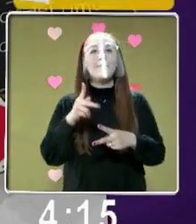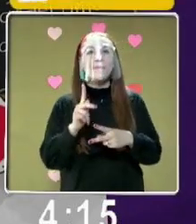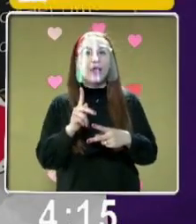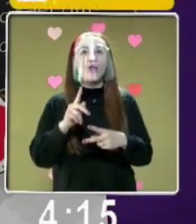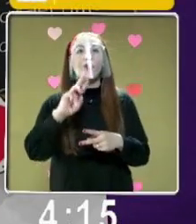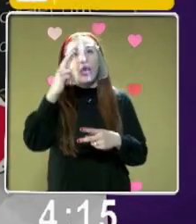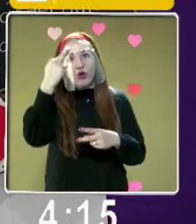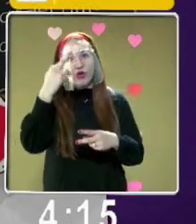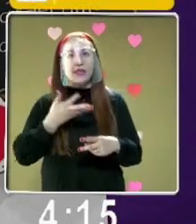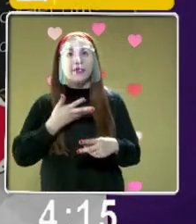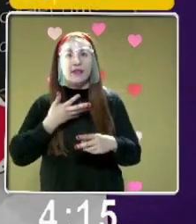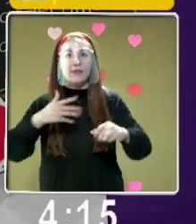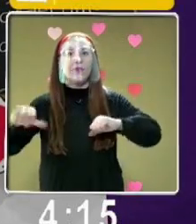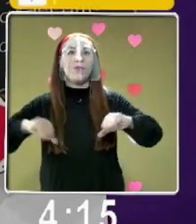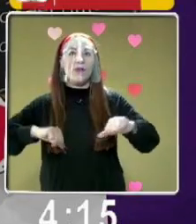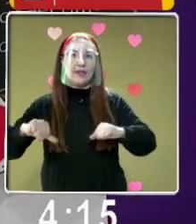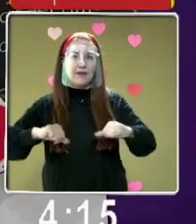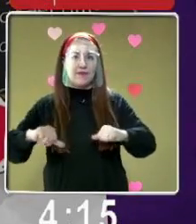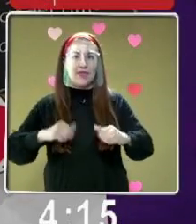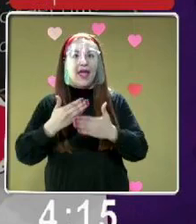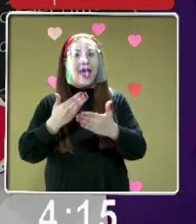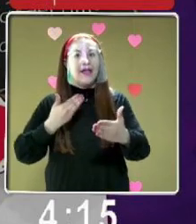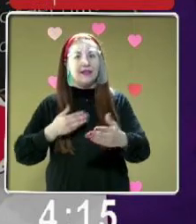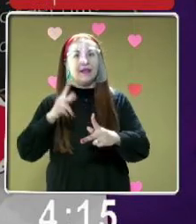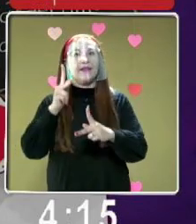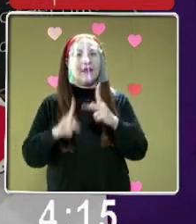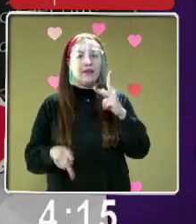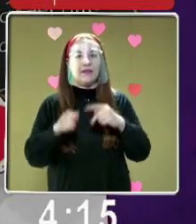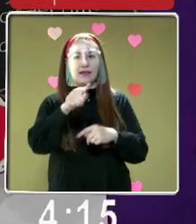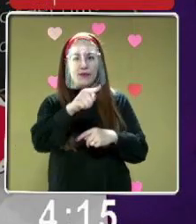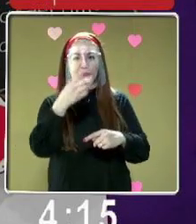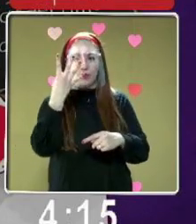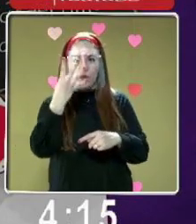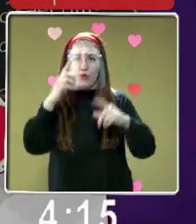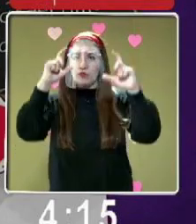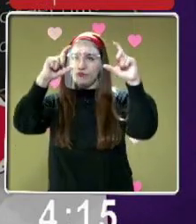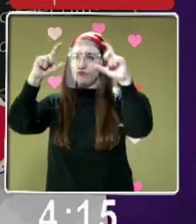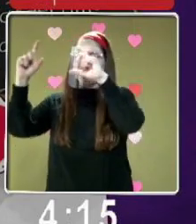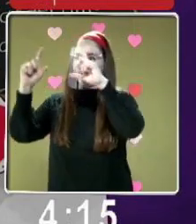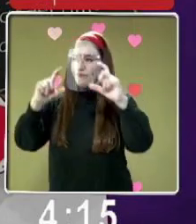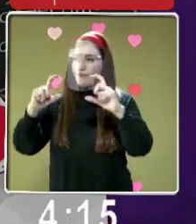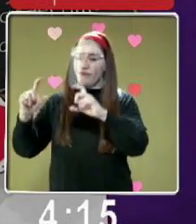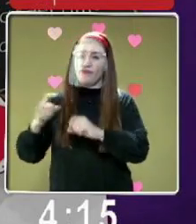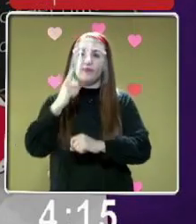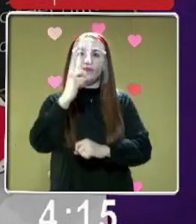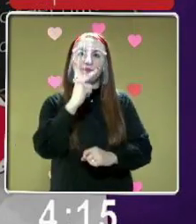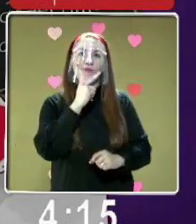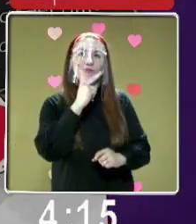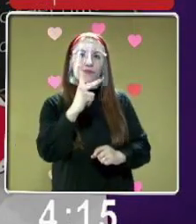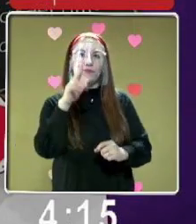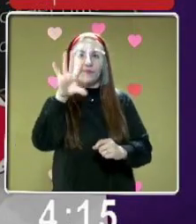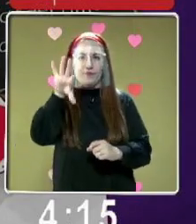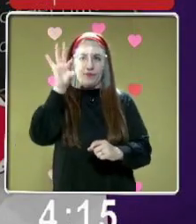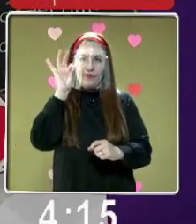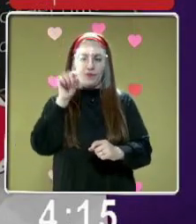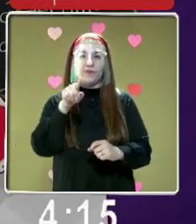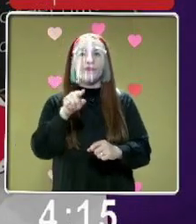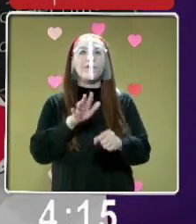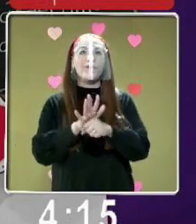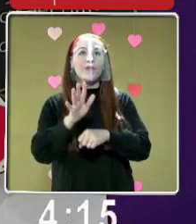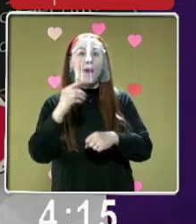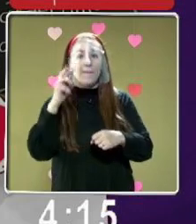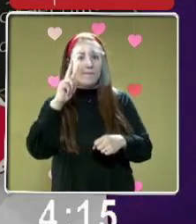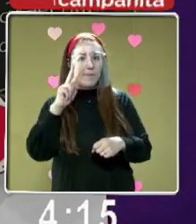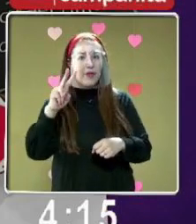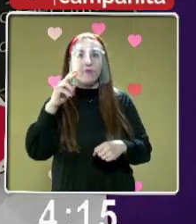te dejamos una actividad antes de irnos a corte, que era cuatro imágenes, una palabra, en el cual pues veo que ahorita, maestra, bien activa la